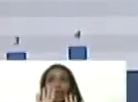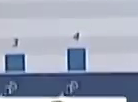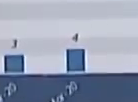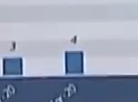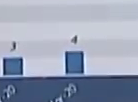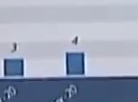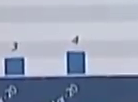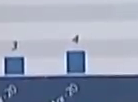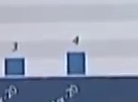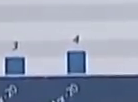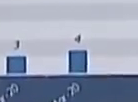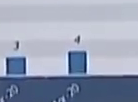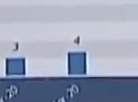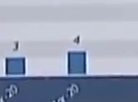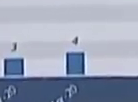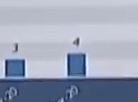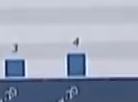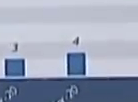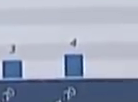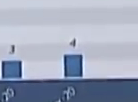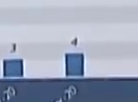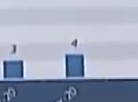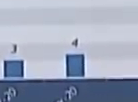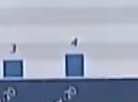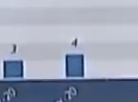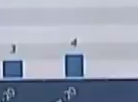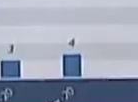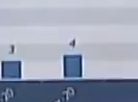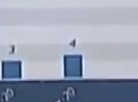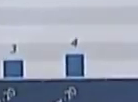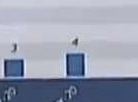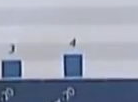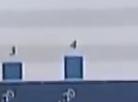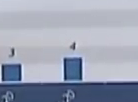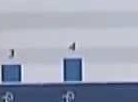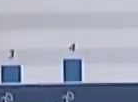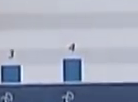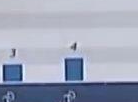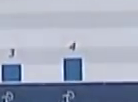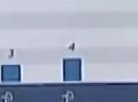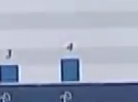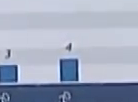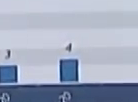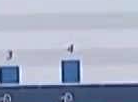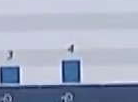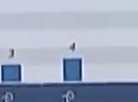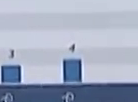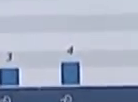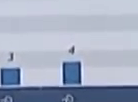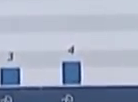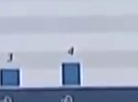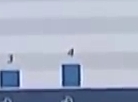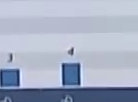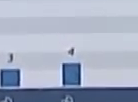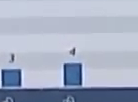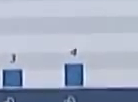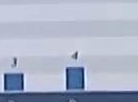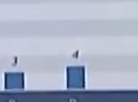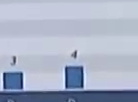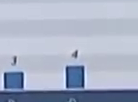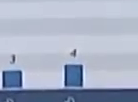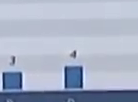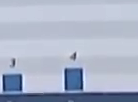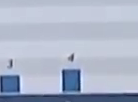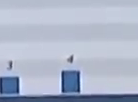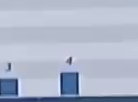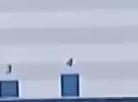casos, el 19 de marzo, jueves, 2 casos, el 20 de marzo subió a 27 casos,